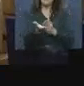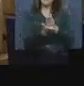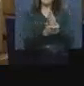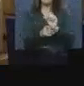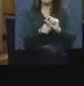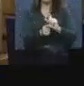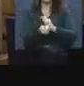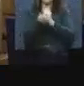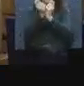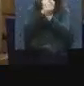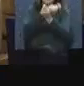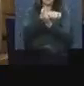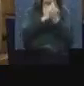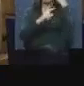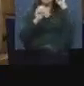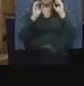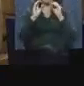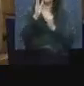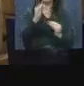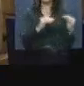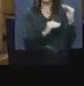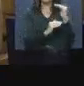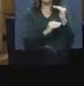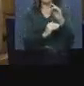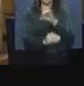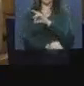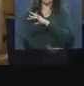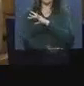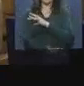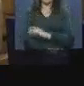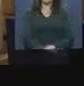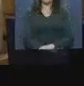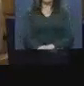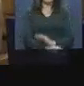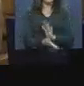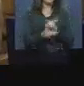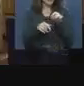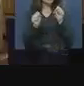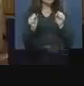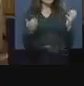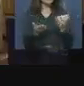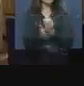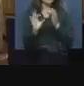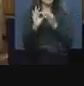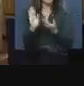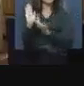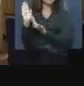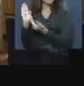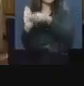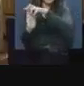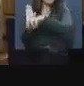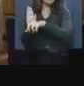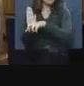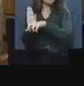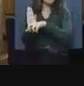cambio de era en la educación superior chilena. Y todo esto será posible gracias a este proyecto